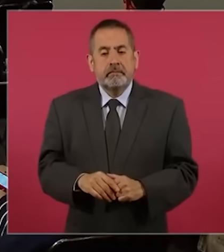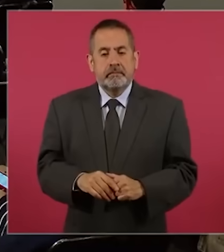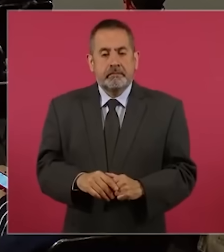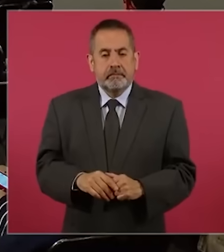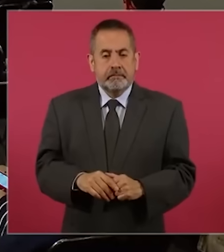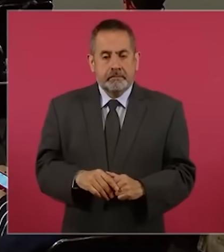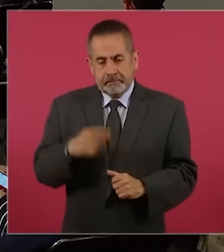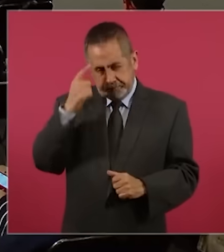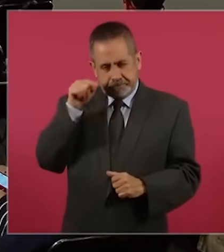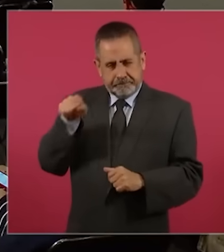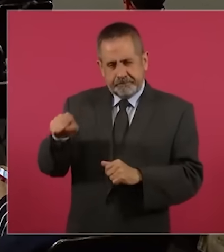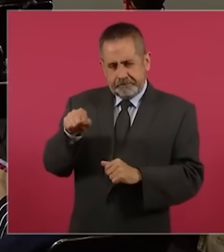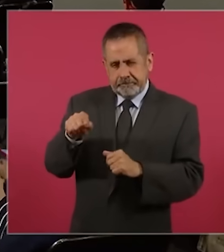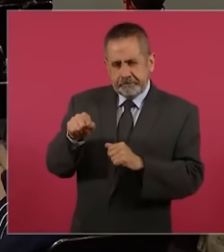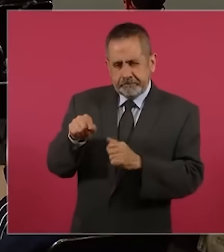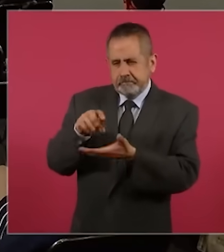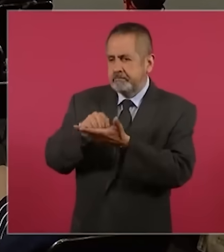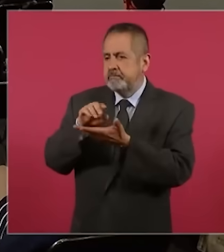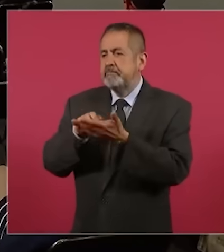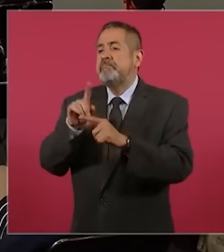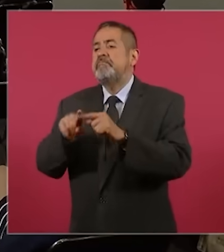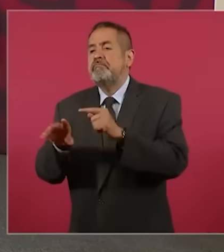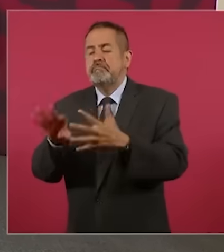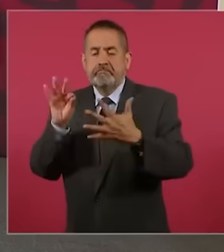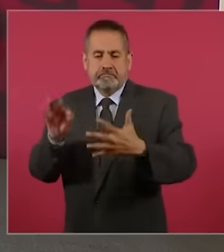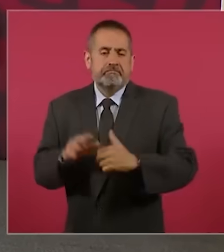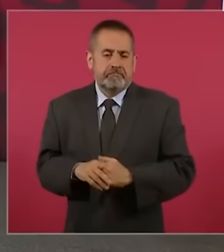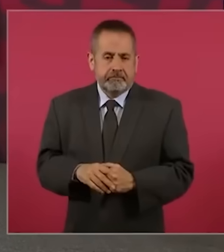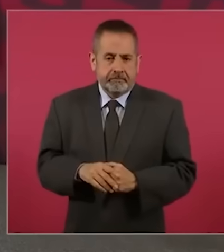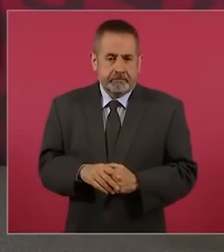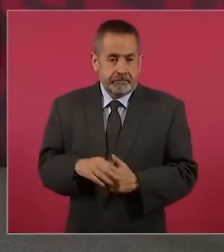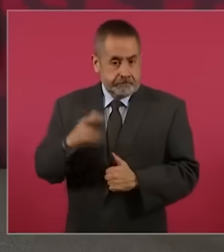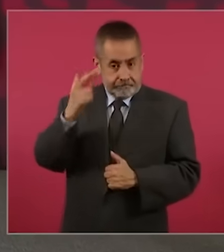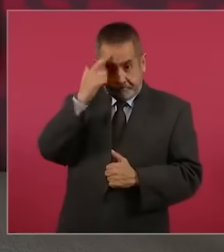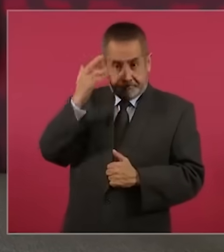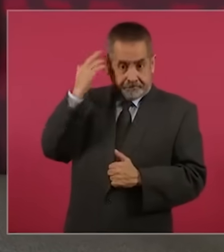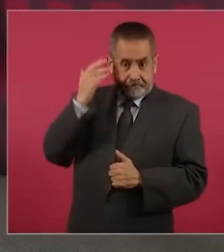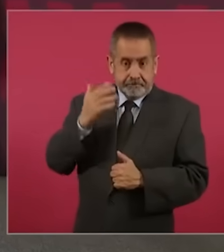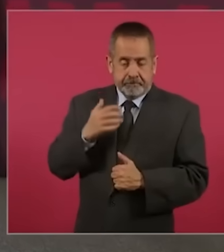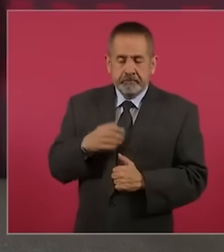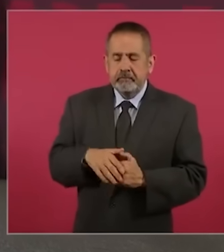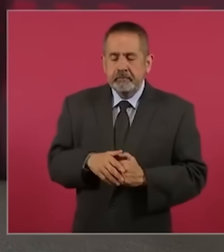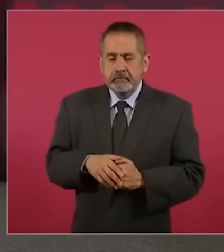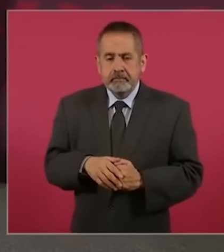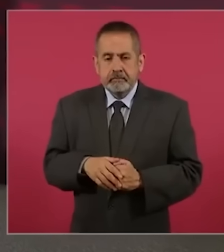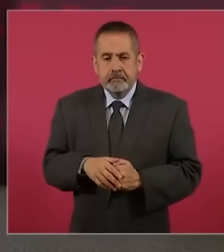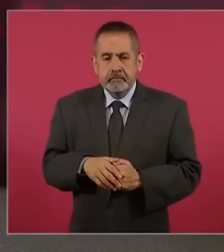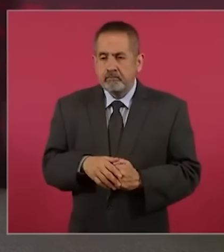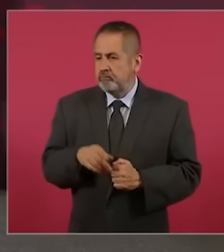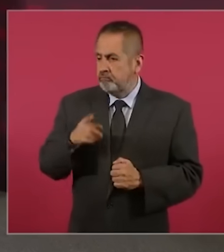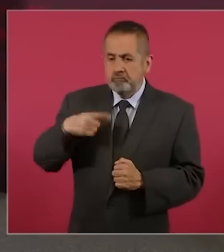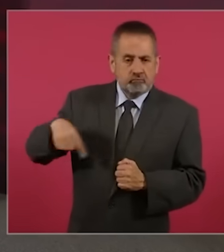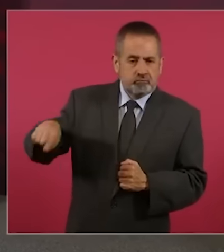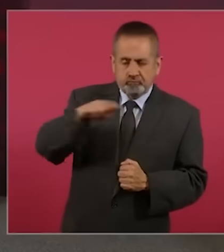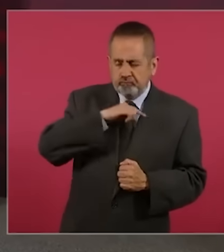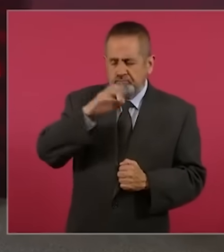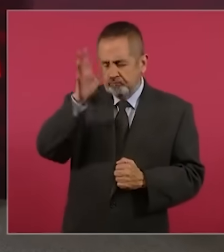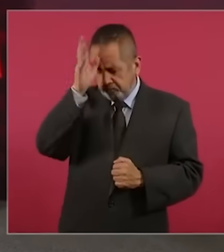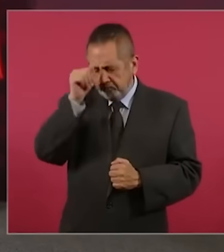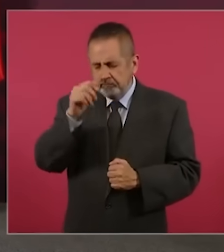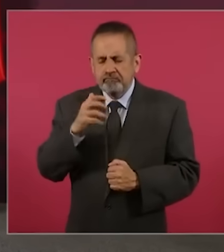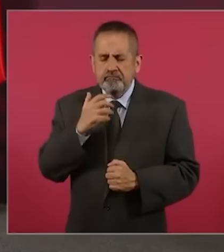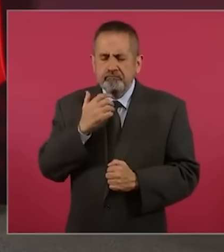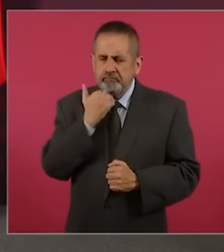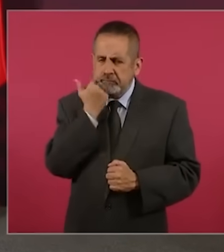este ejercicio, se estableció y todos estuvieron de acuerdo